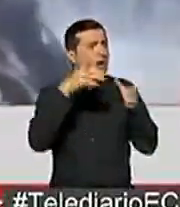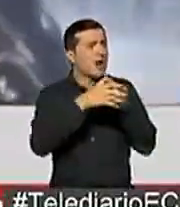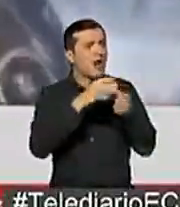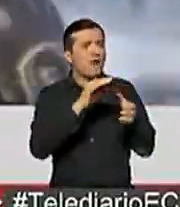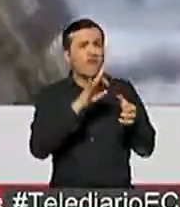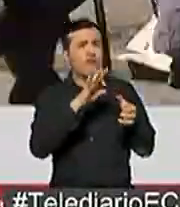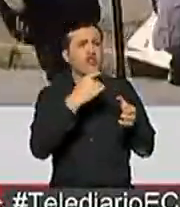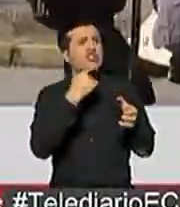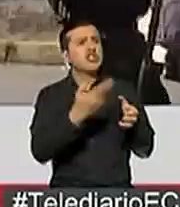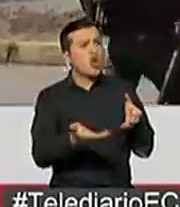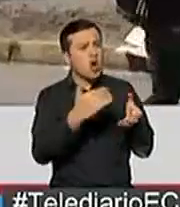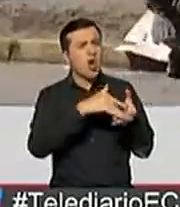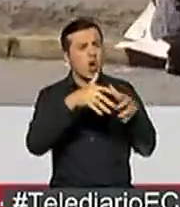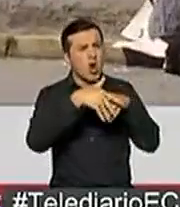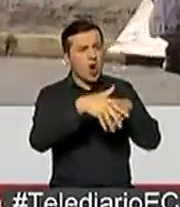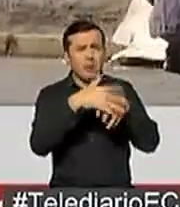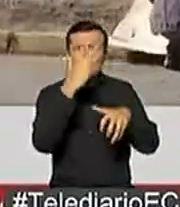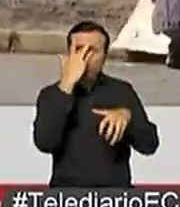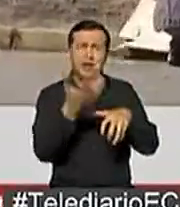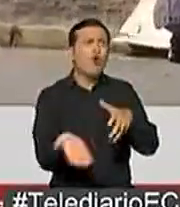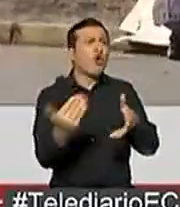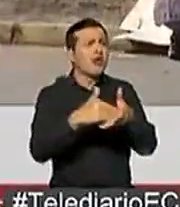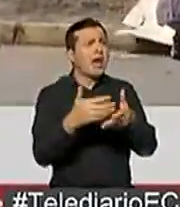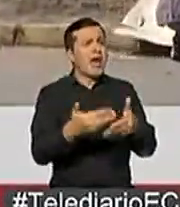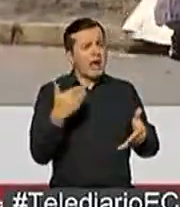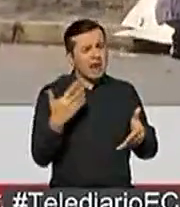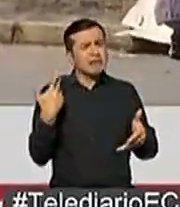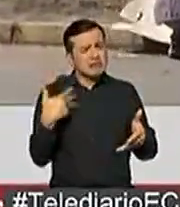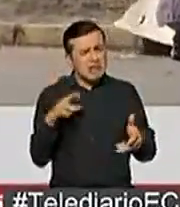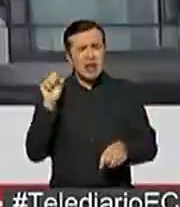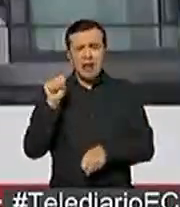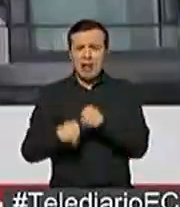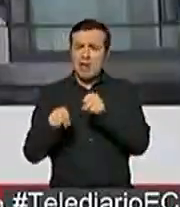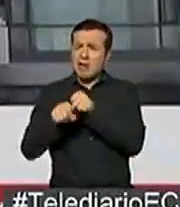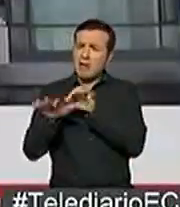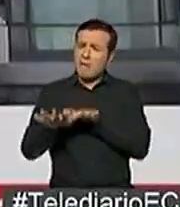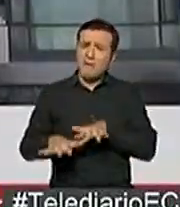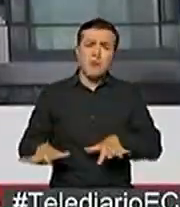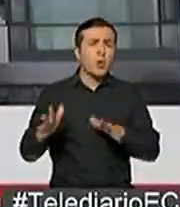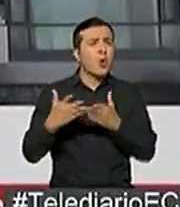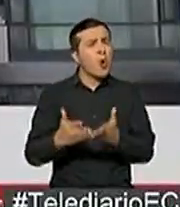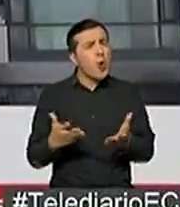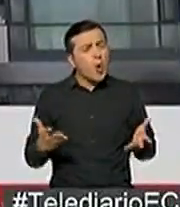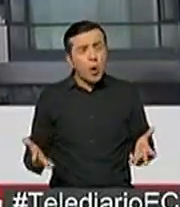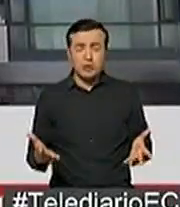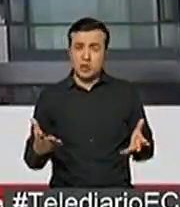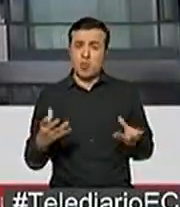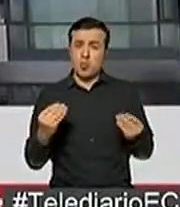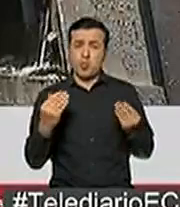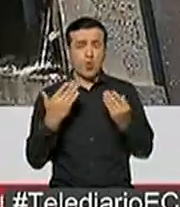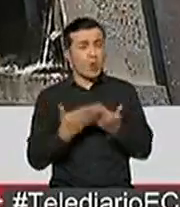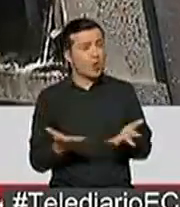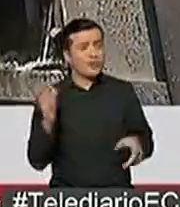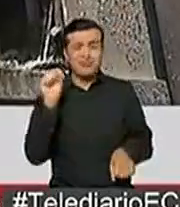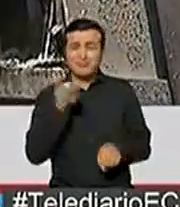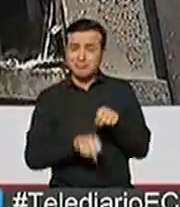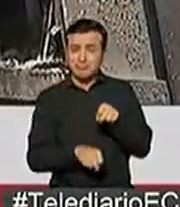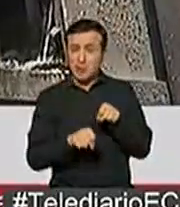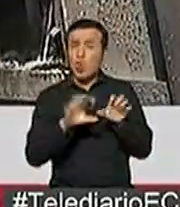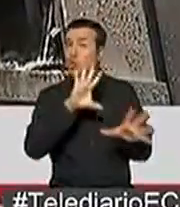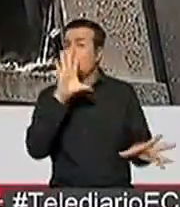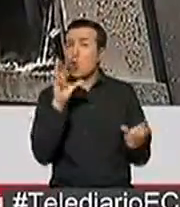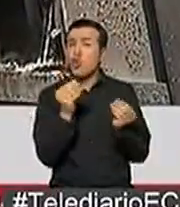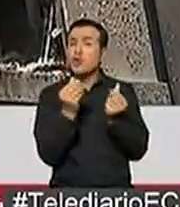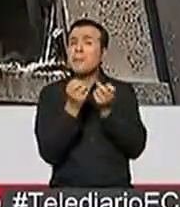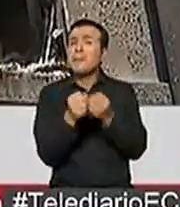de que quitó fue escenario de violentos enfrentamientos que dejaron daños a bienes públicos privados y patrimoniales que se avalúan en más de